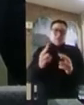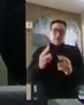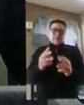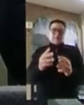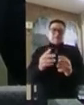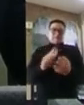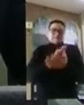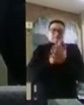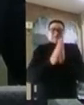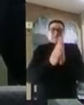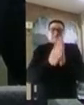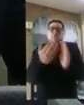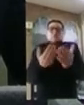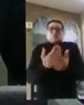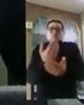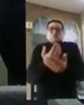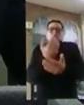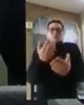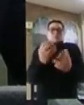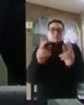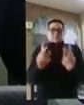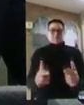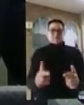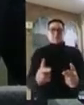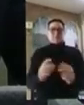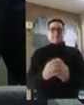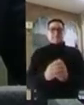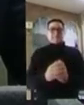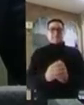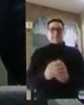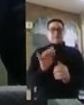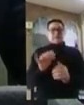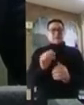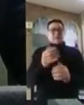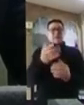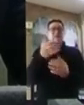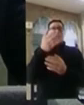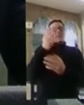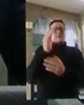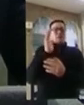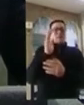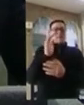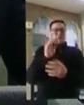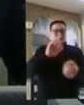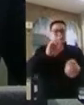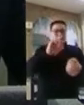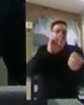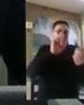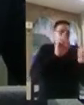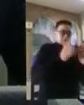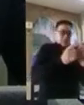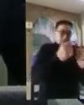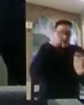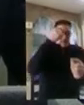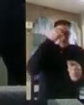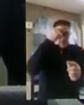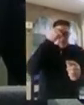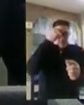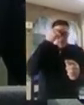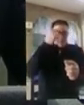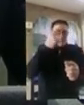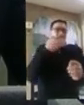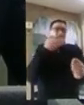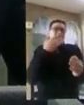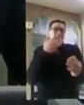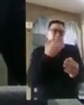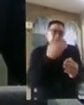a quitar los pensamientos malignos por pensamientos de Dios, el corazón malo por un corazón